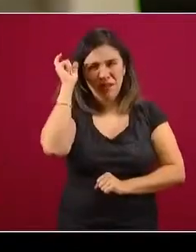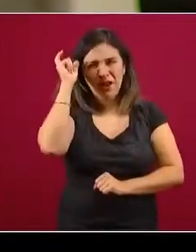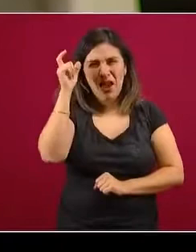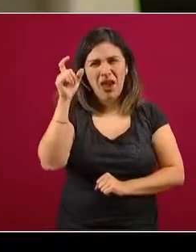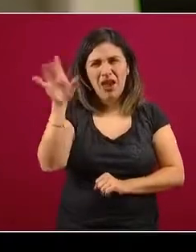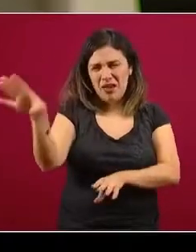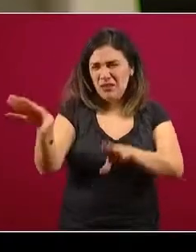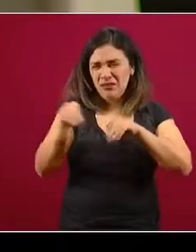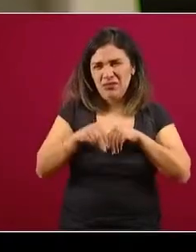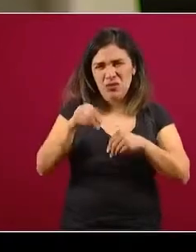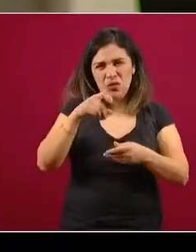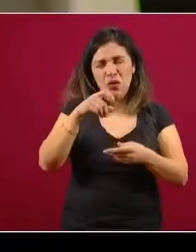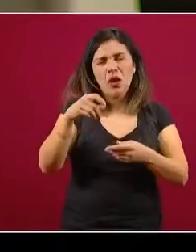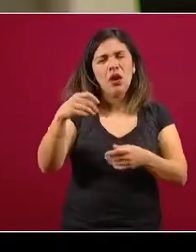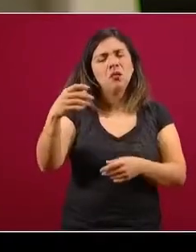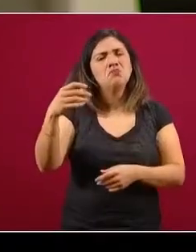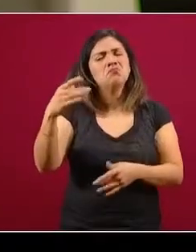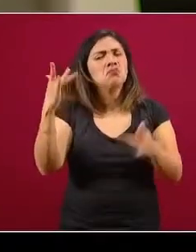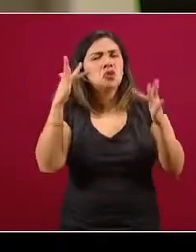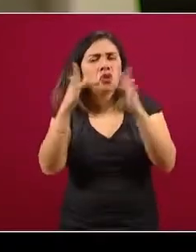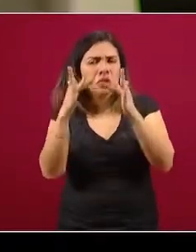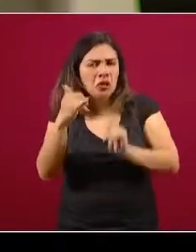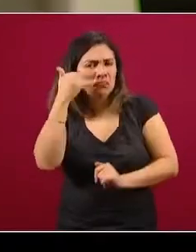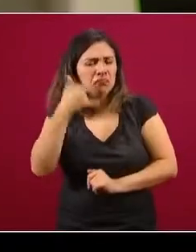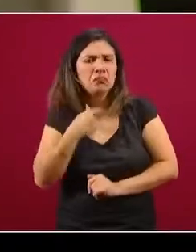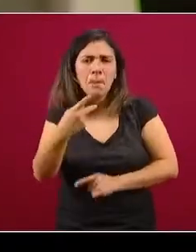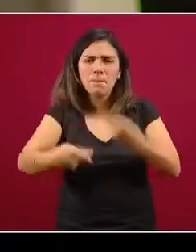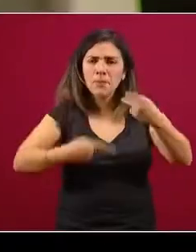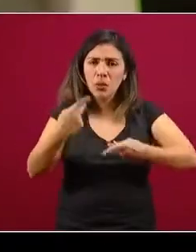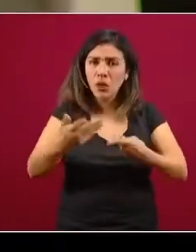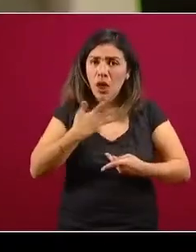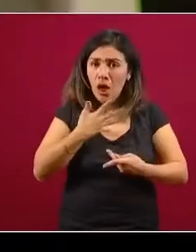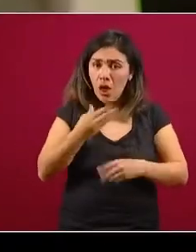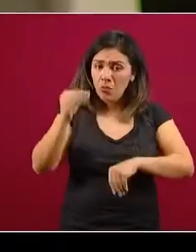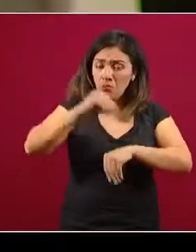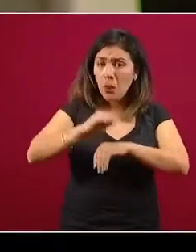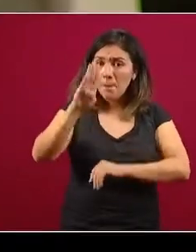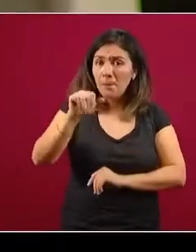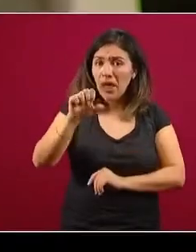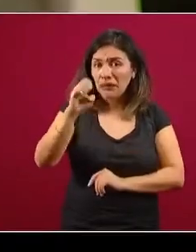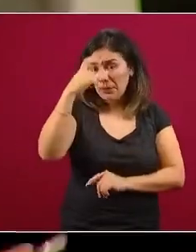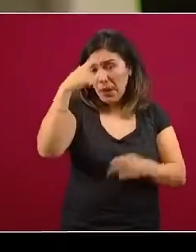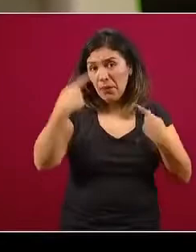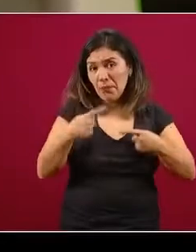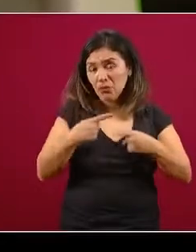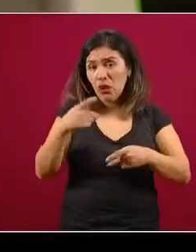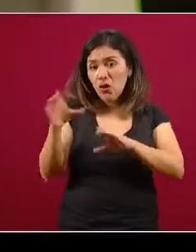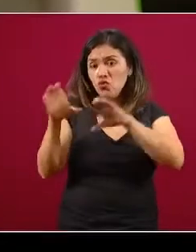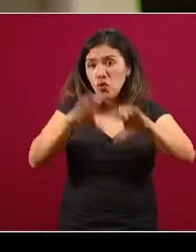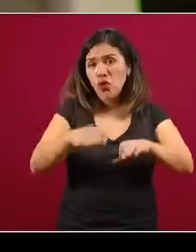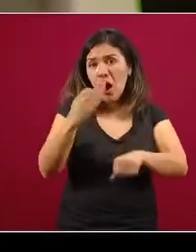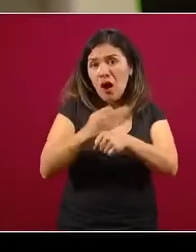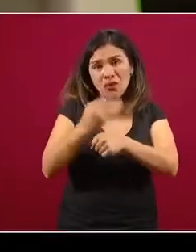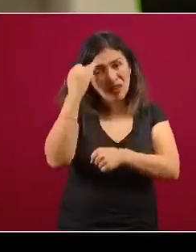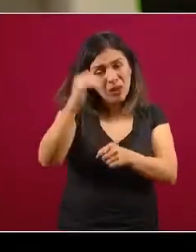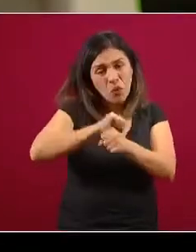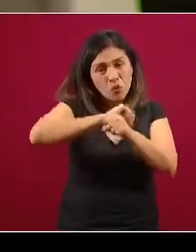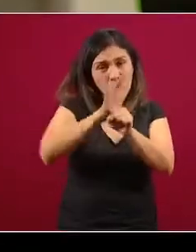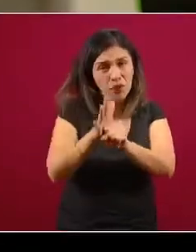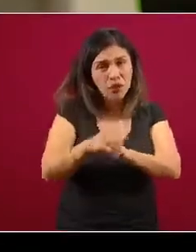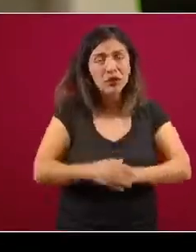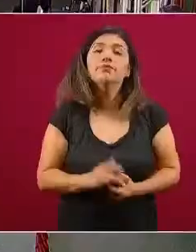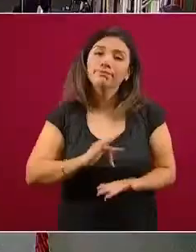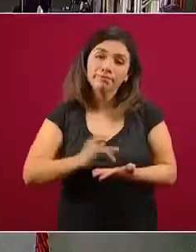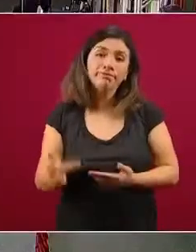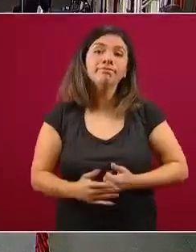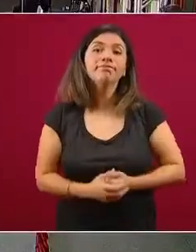pandemia nos contactó y nos preguntó que si va a haber un proceso de basificación para los profesionales de la salud que hayan sido contratados ahora durante la pandemia.